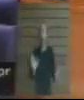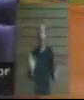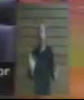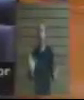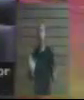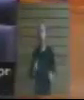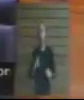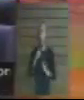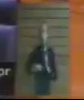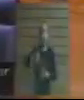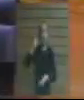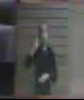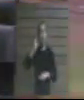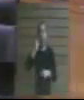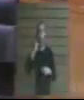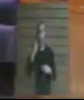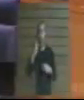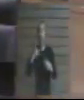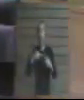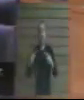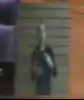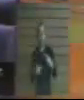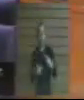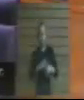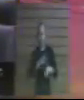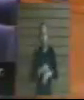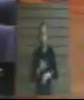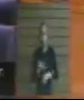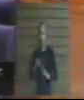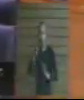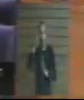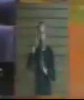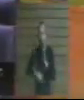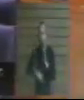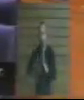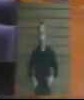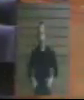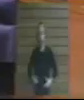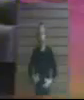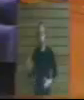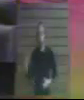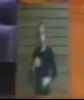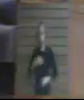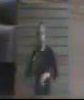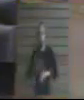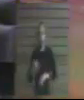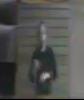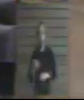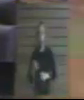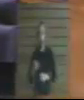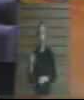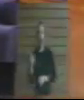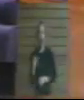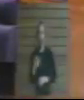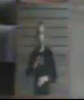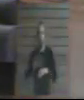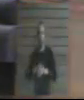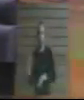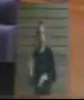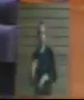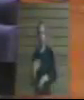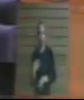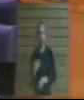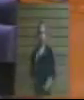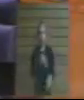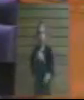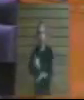primero, objetivo de déficit, cumplimiento de la regla de gasto y del nivel de endeudamiento. Exigencia que tienen ustedes y que tienen todos los